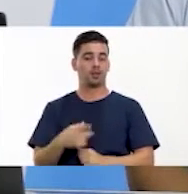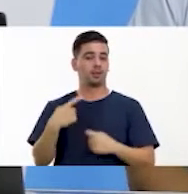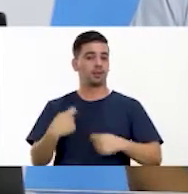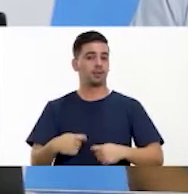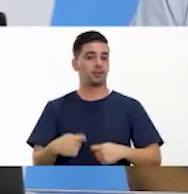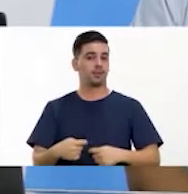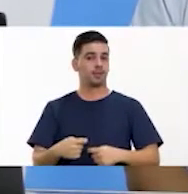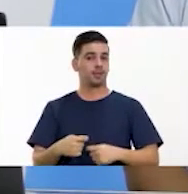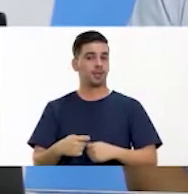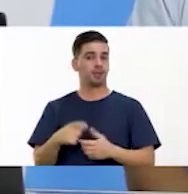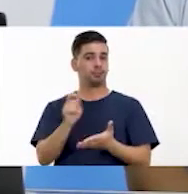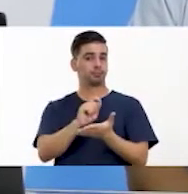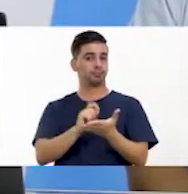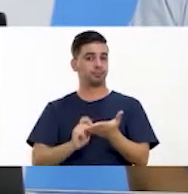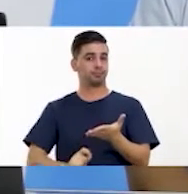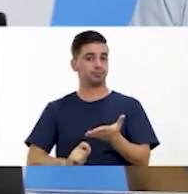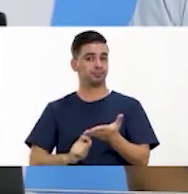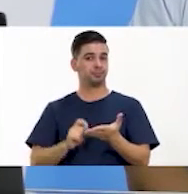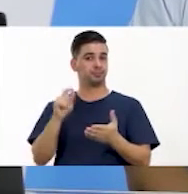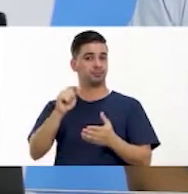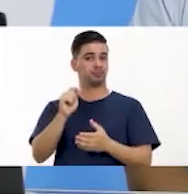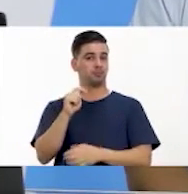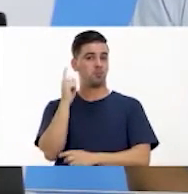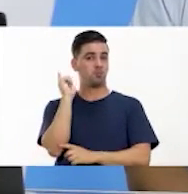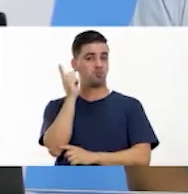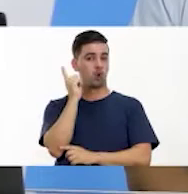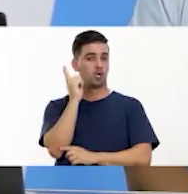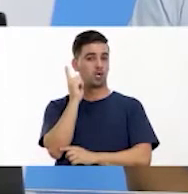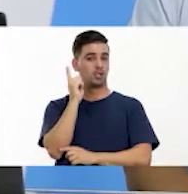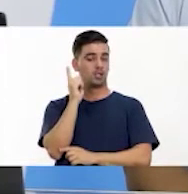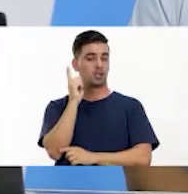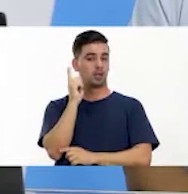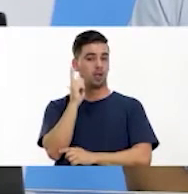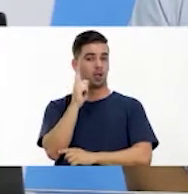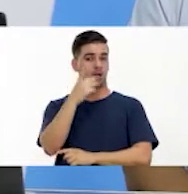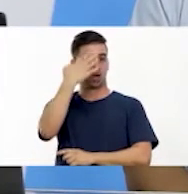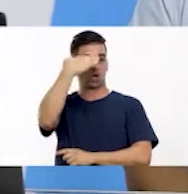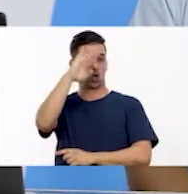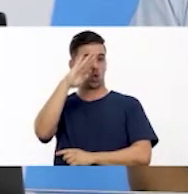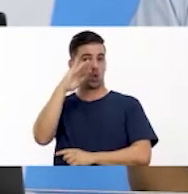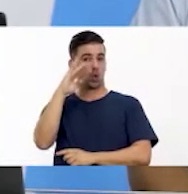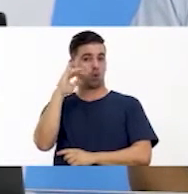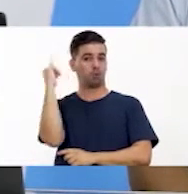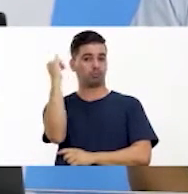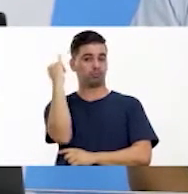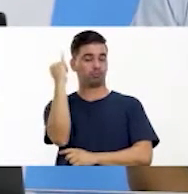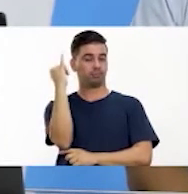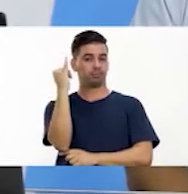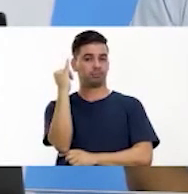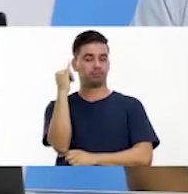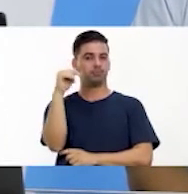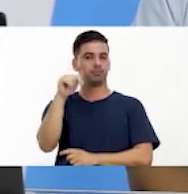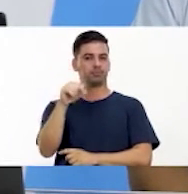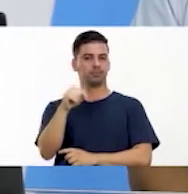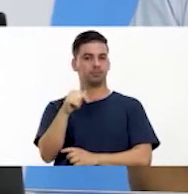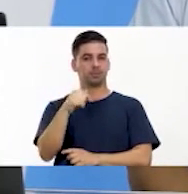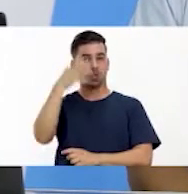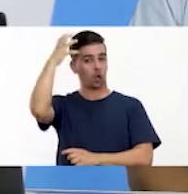Igualmente, deben reseñar la activa política exterior que el gobierno cubano desarrolló en esa